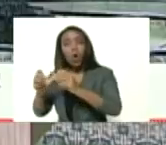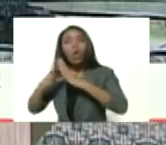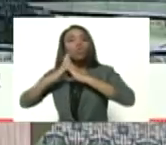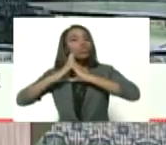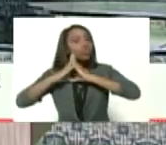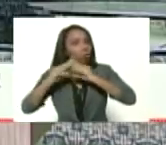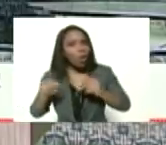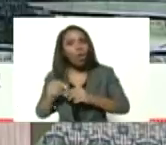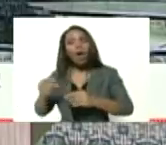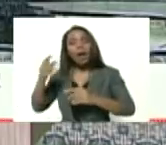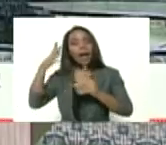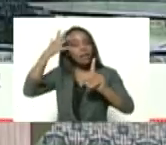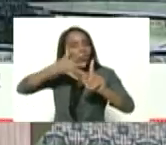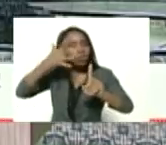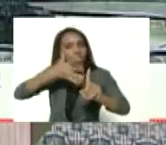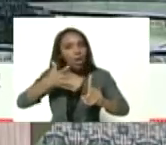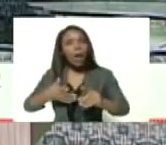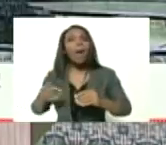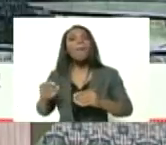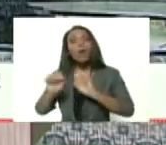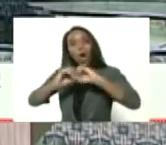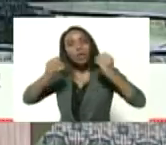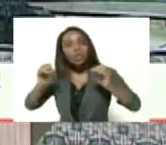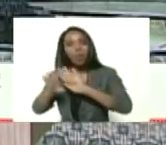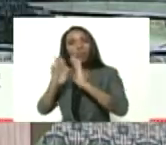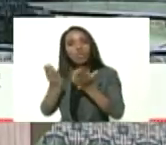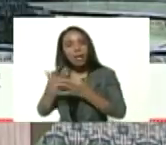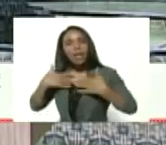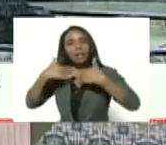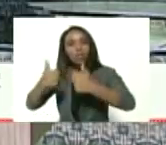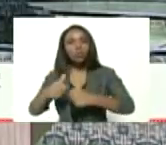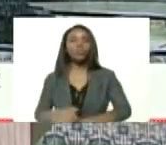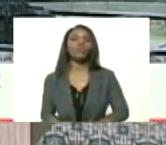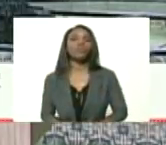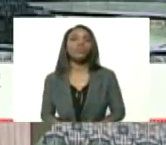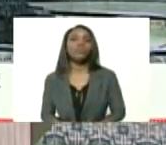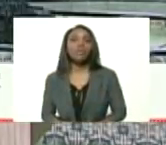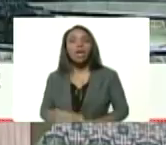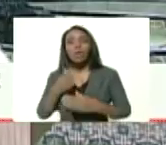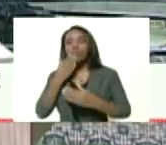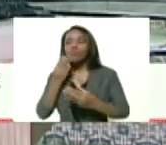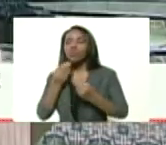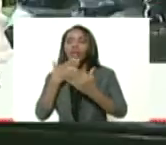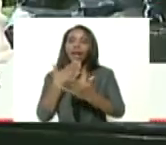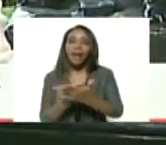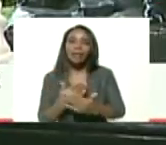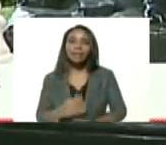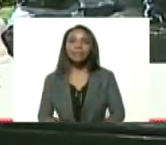absolutamente las indicaciones dictadas por la Organización Mundial de la Salud. Muchísimas gracias.